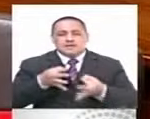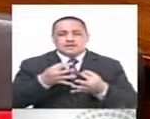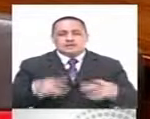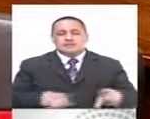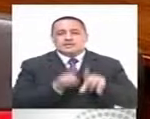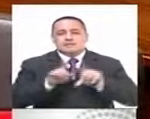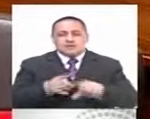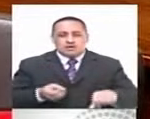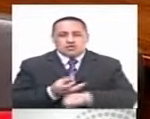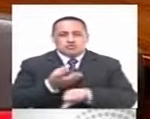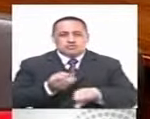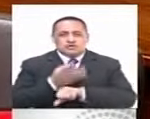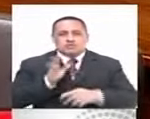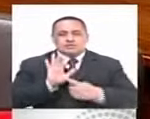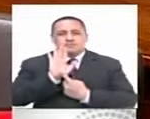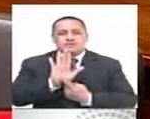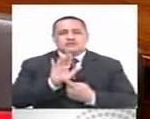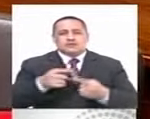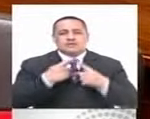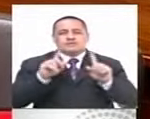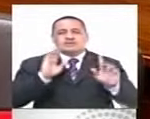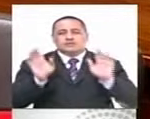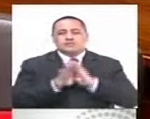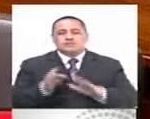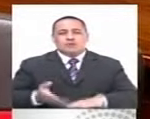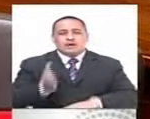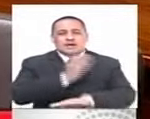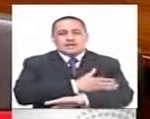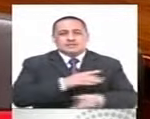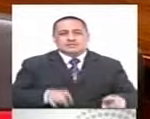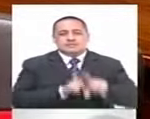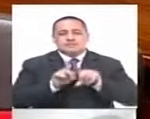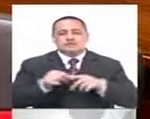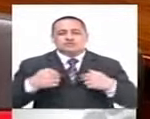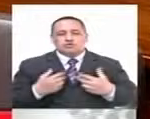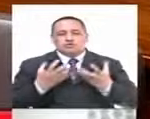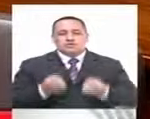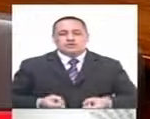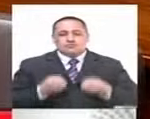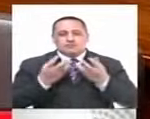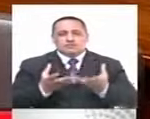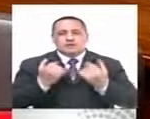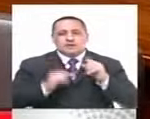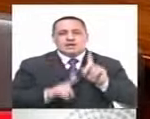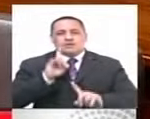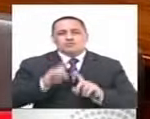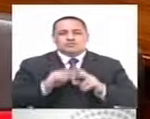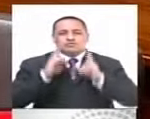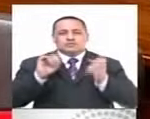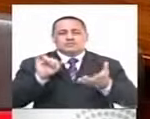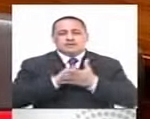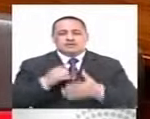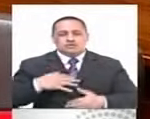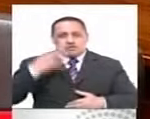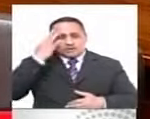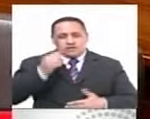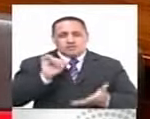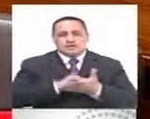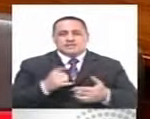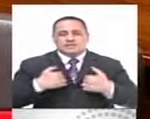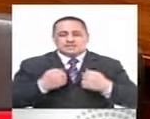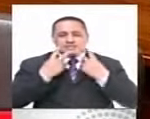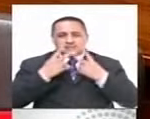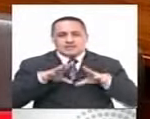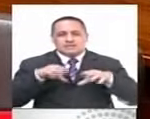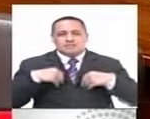y enfatizado en esta presentación, a diferencia de la anterior, también quisiera expresar algunas situaciones que creo que tienen que ser